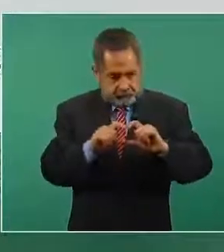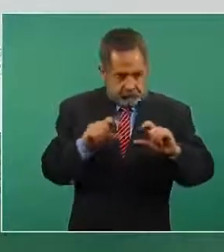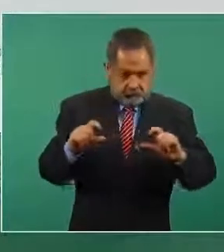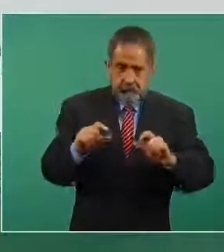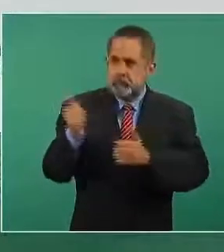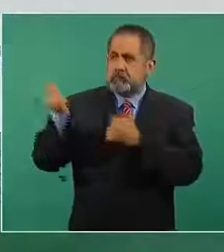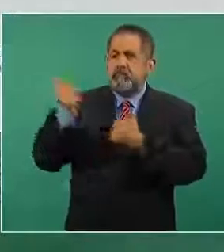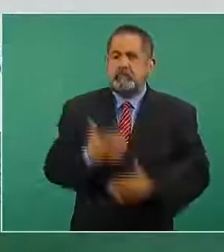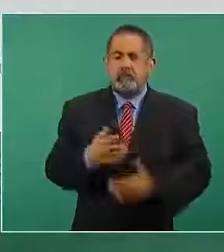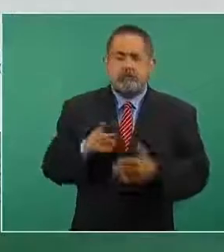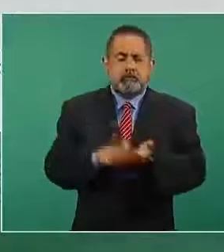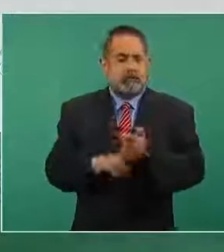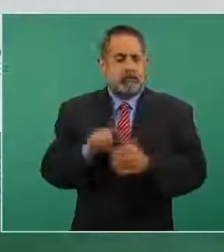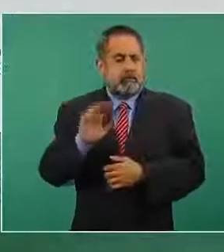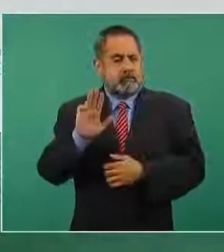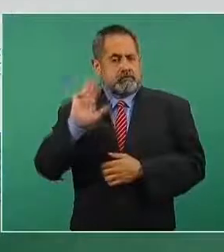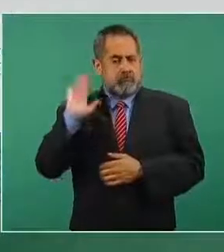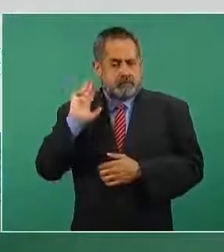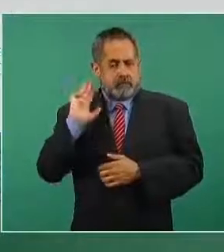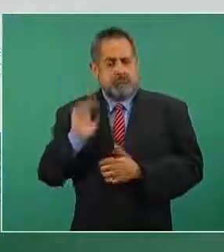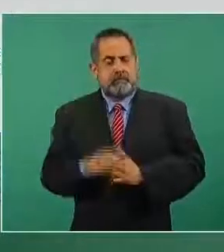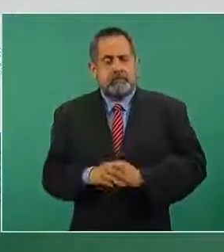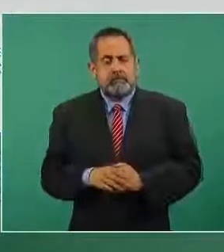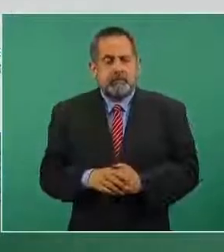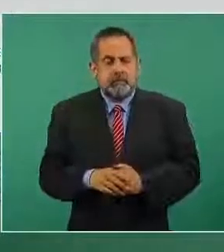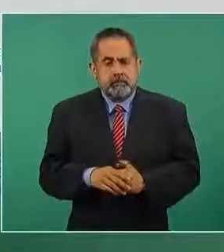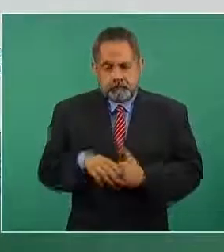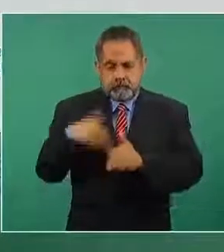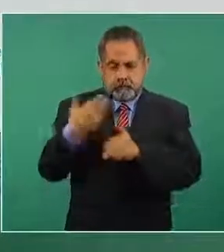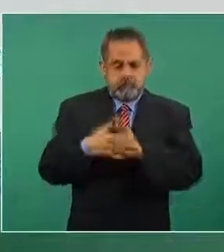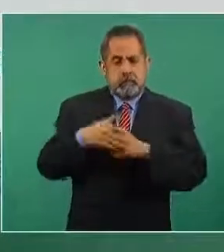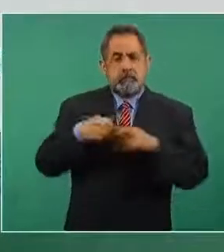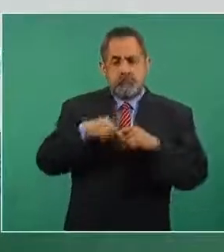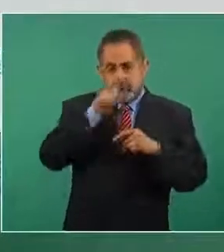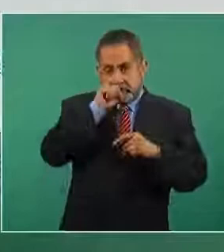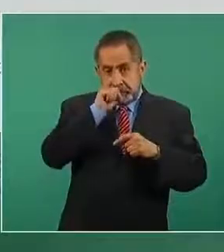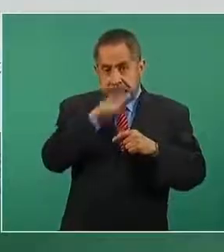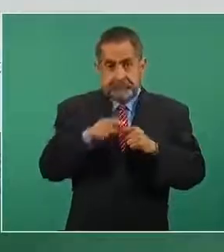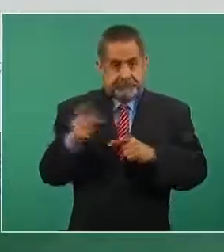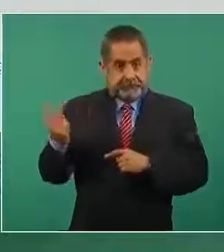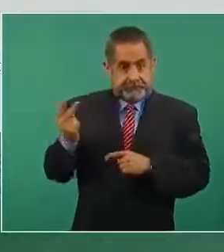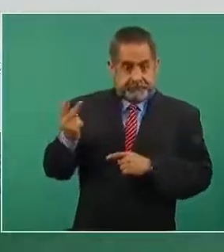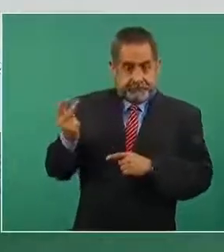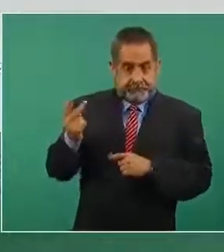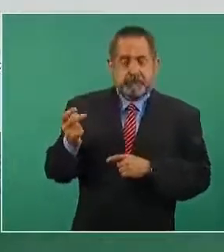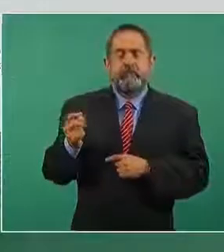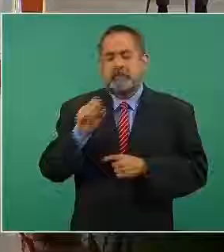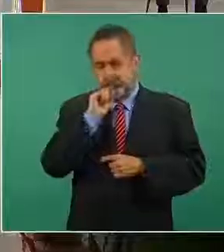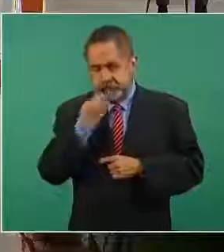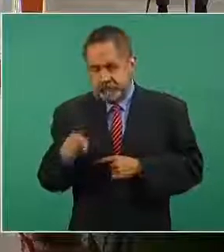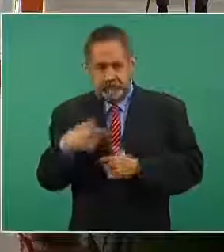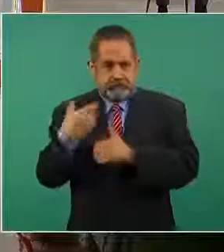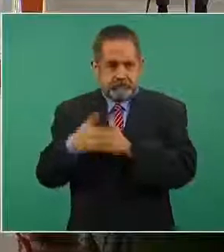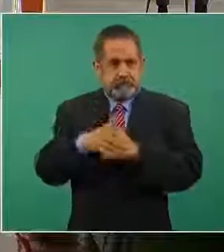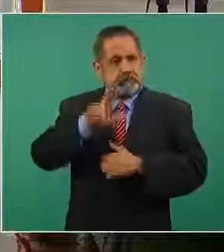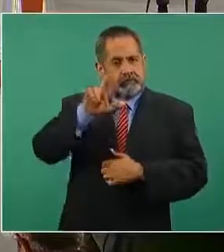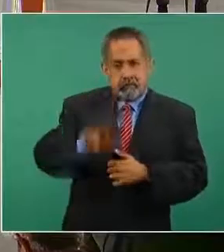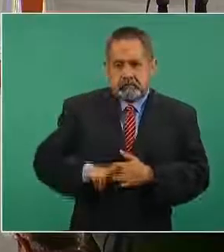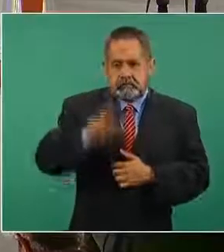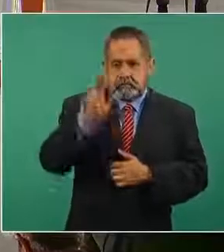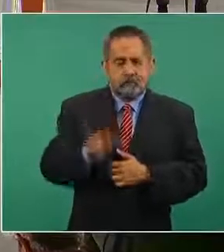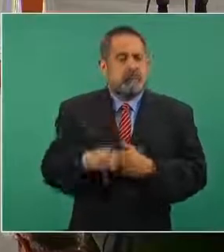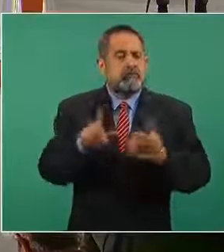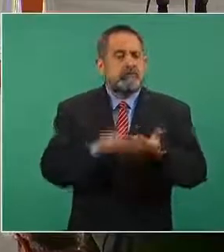más reciente llegó el miércoles pasado, y que próximamente vamos a tener abastecimiento de estas 2 vacunas, todos los martes la